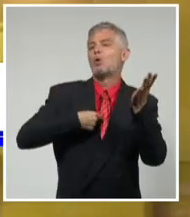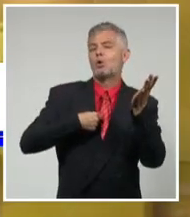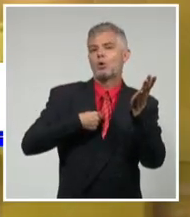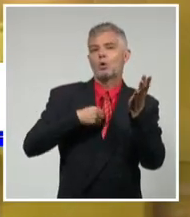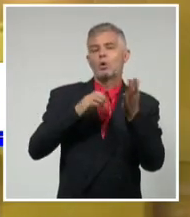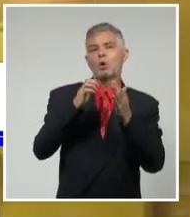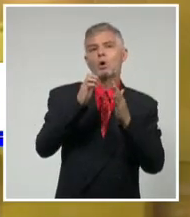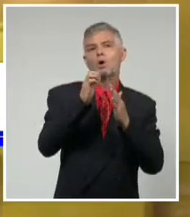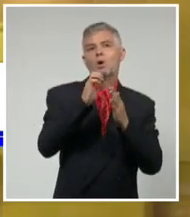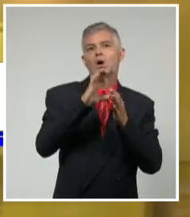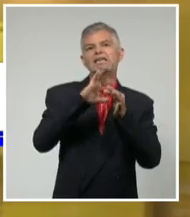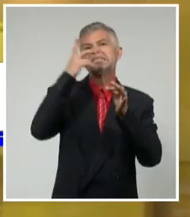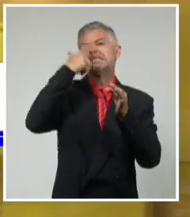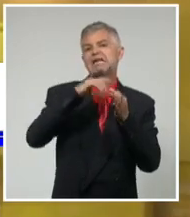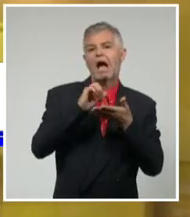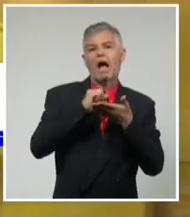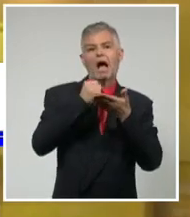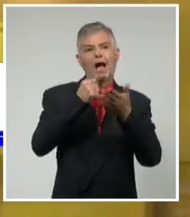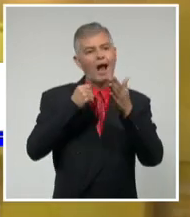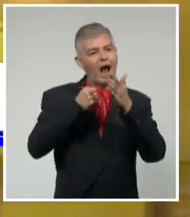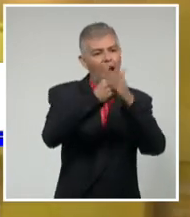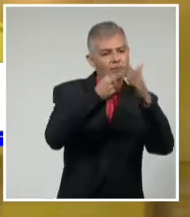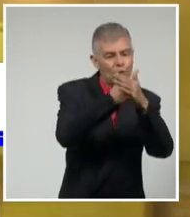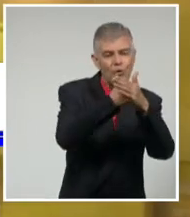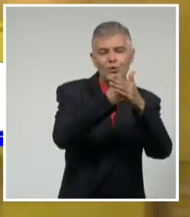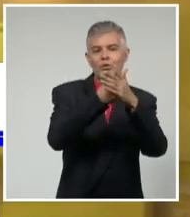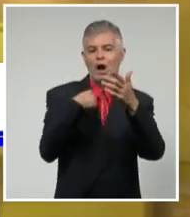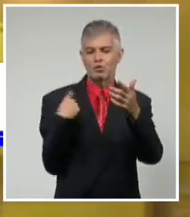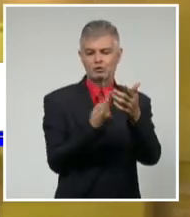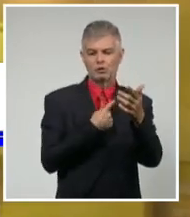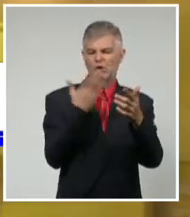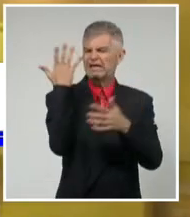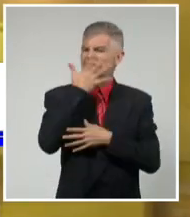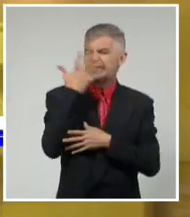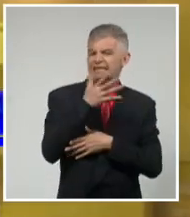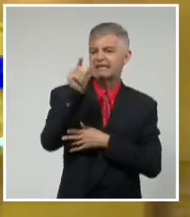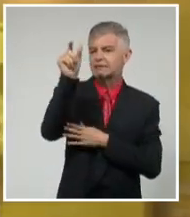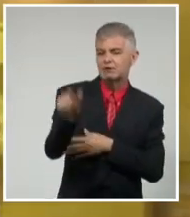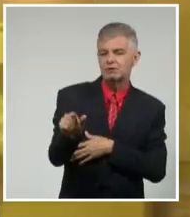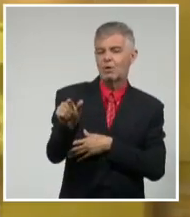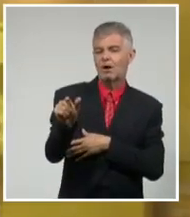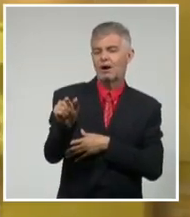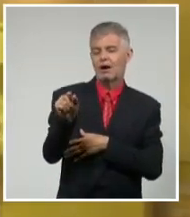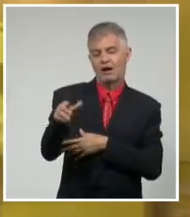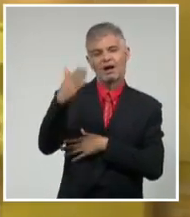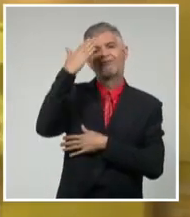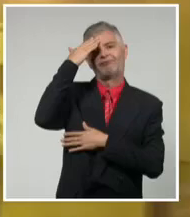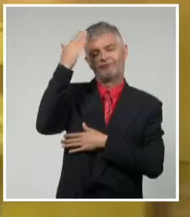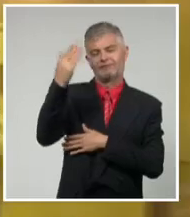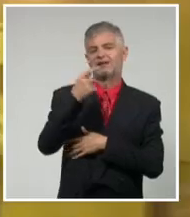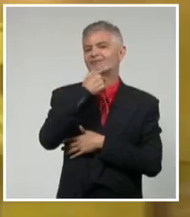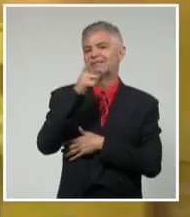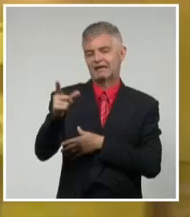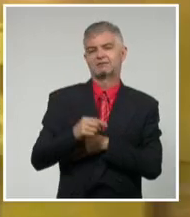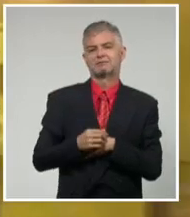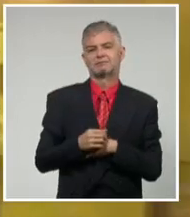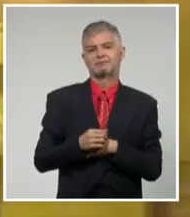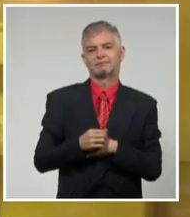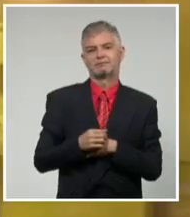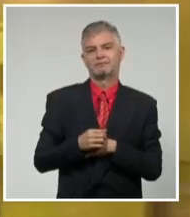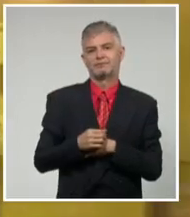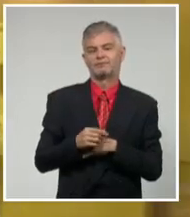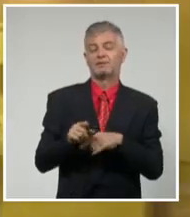un impulsor, y dijéramos a quién se le debe el éxito, es al comandante Fidel. Fidel, yo creo que